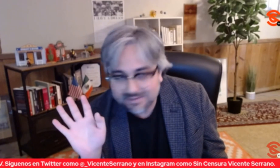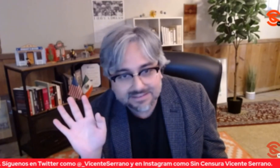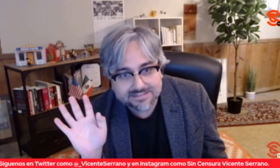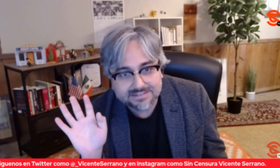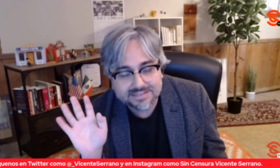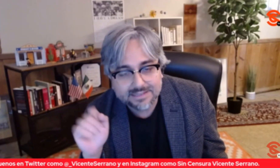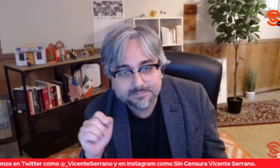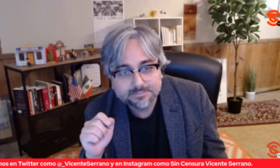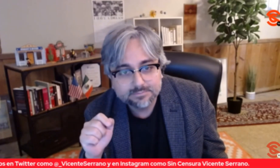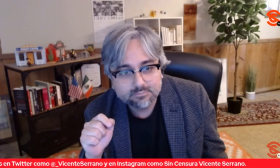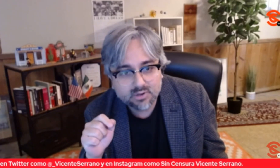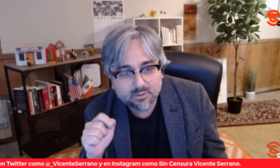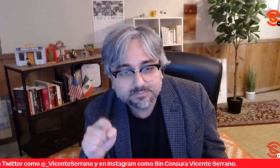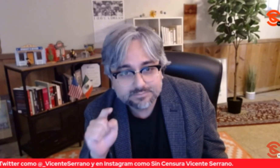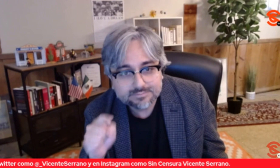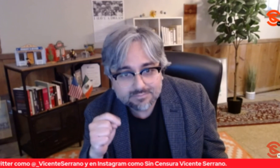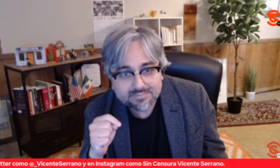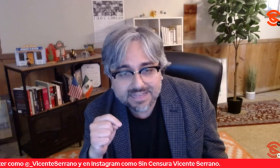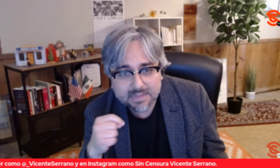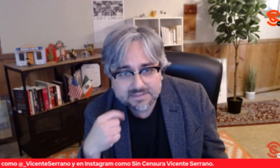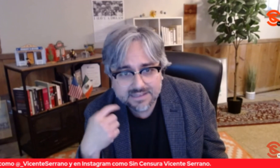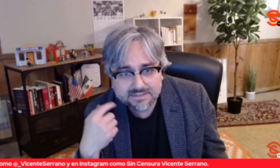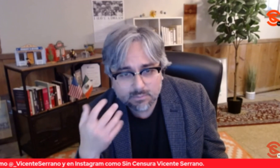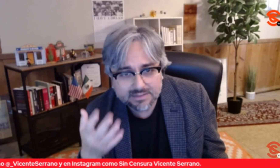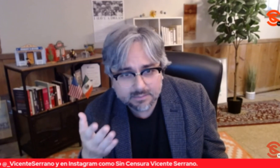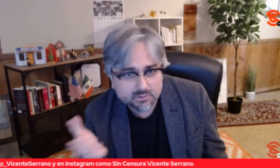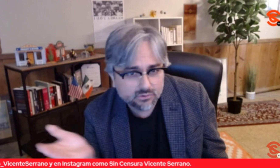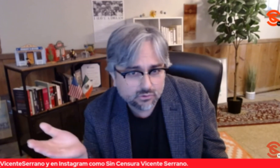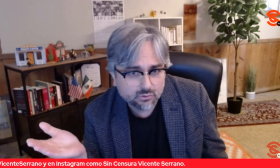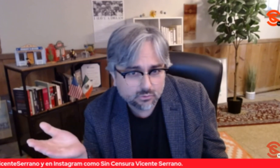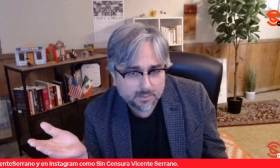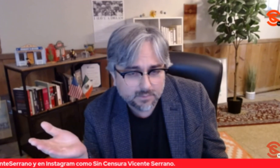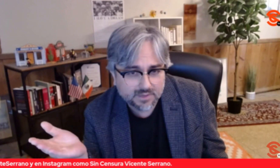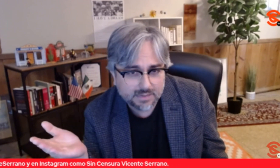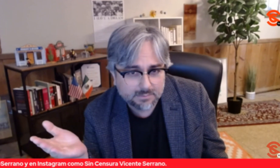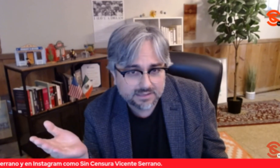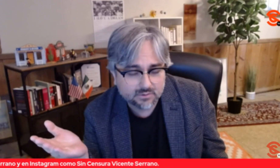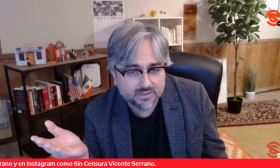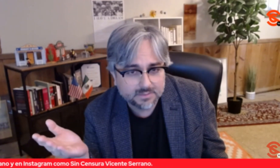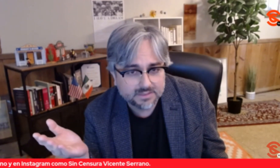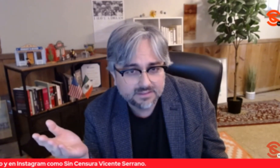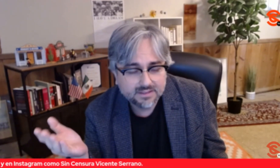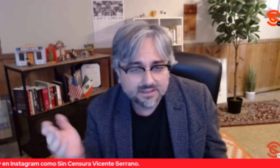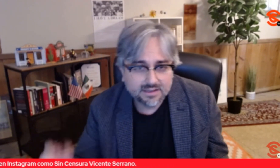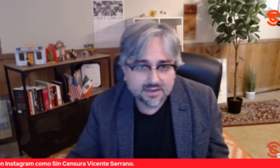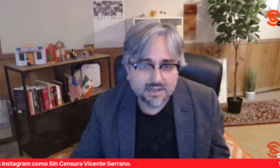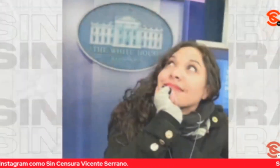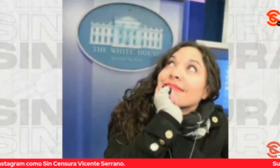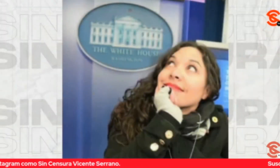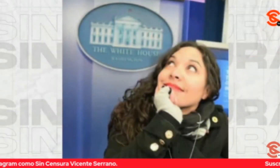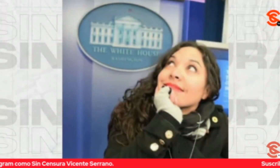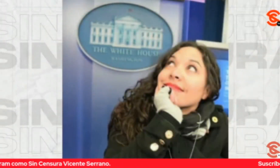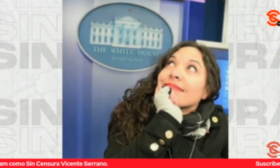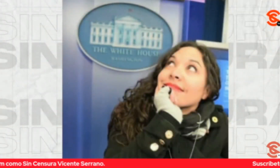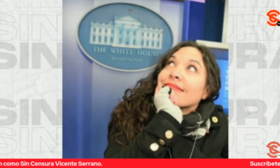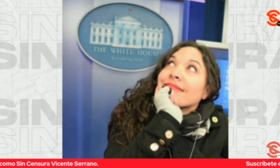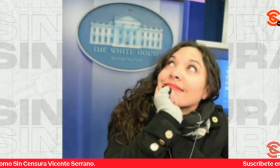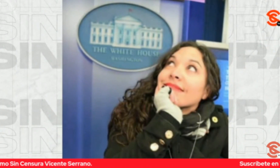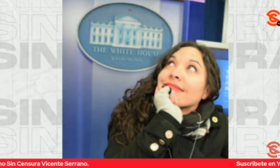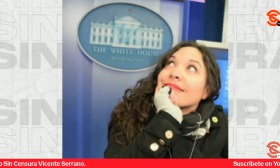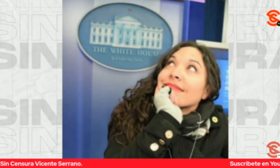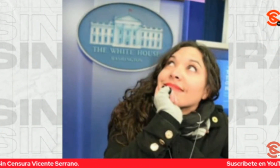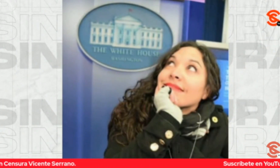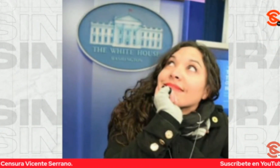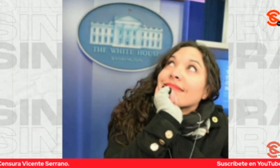situación completamente distinta, pero cada vez que hace un planteamiento, no nos puede poner la imagen, don David, la corresponsal